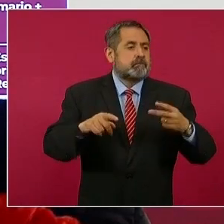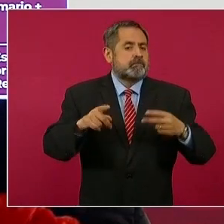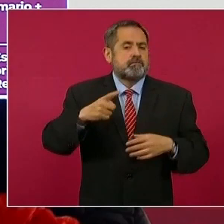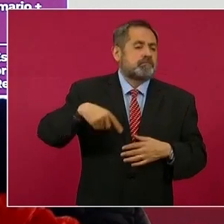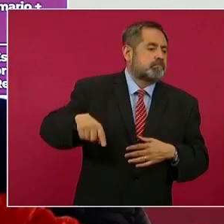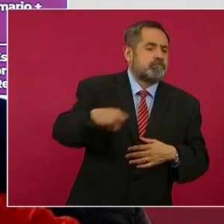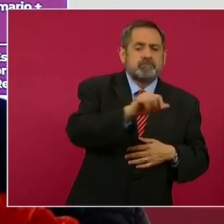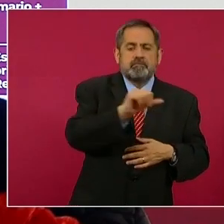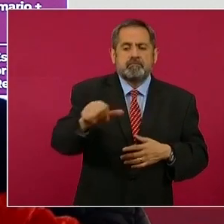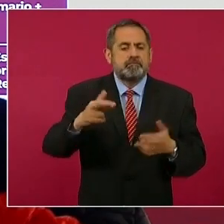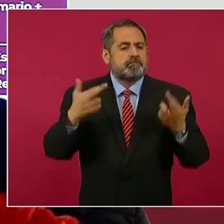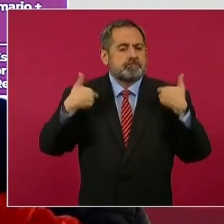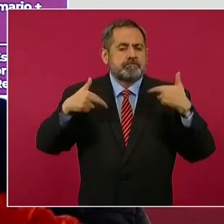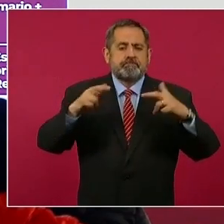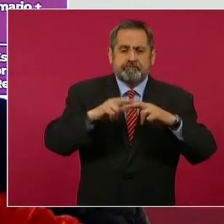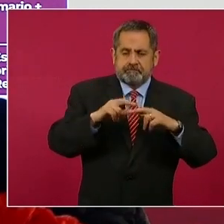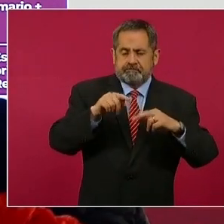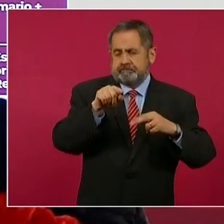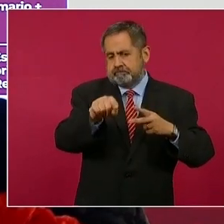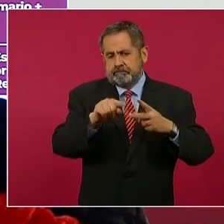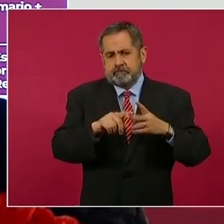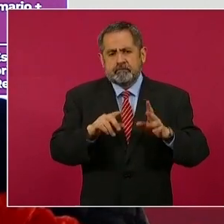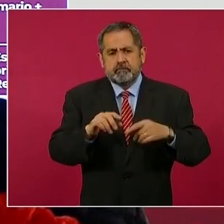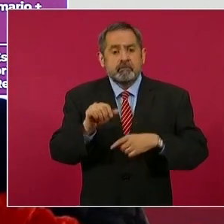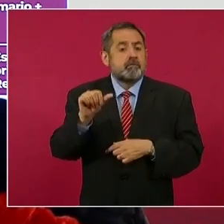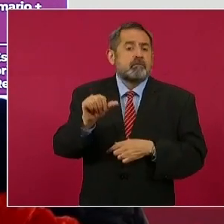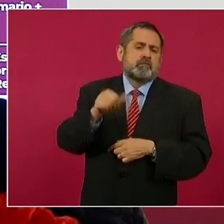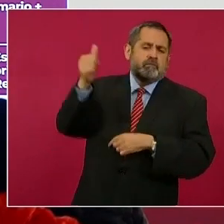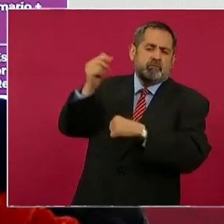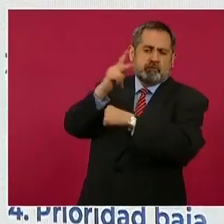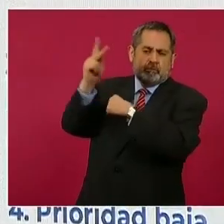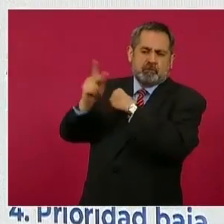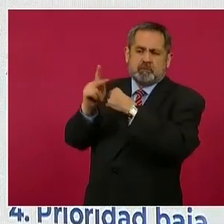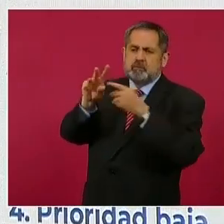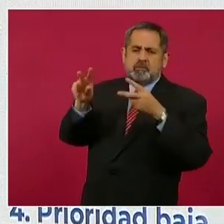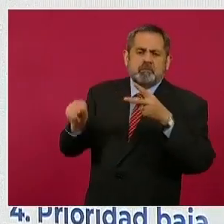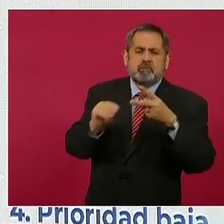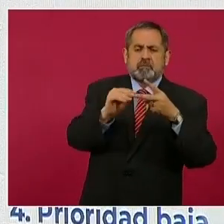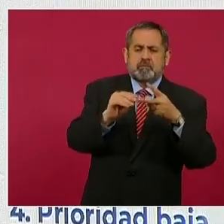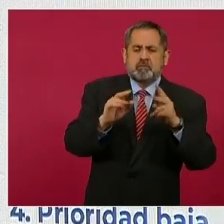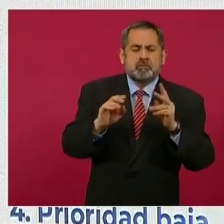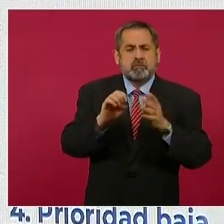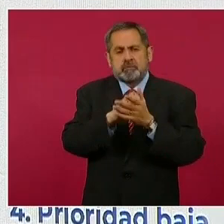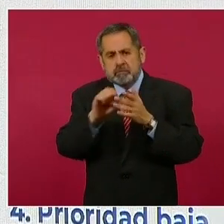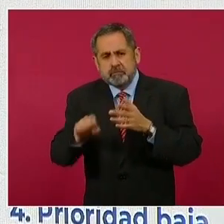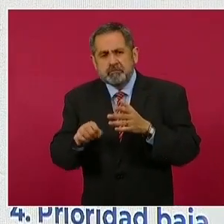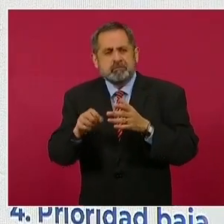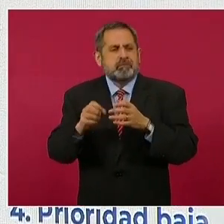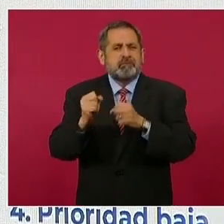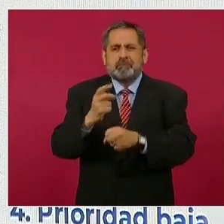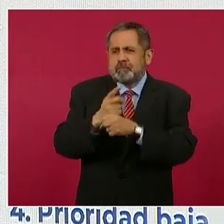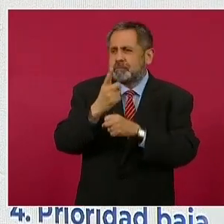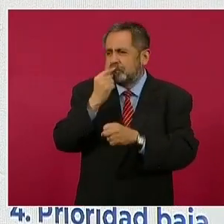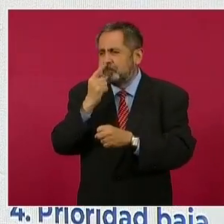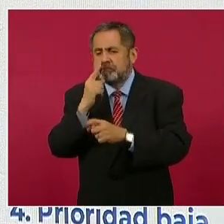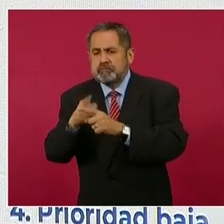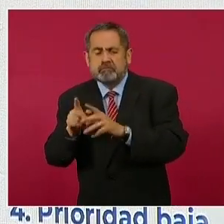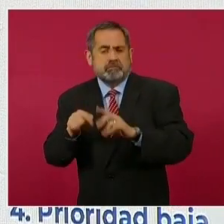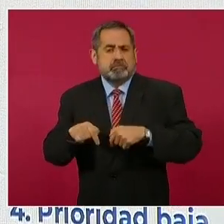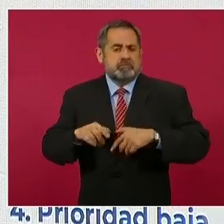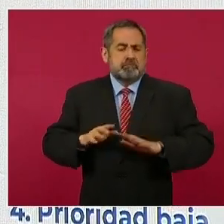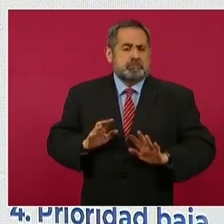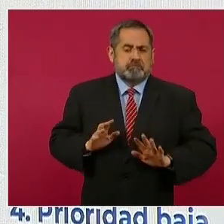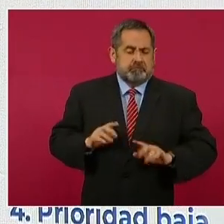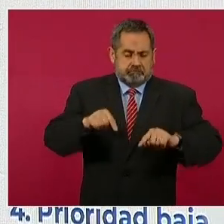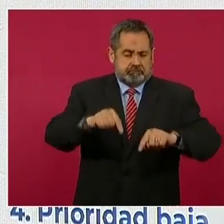nosotros incorporamos personal educativo, en otros países han incorporado a otro personal esencial, como los cuerpos de seguridad pública.